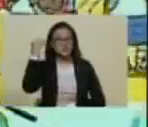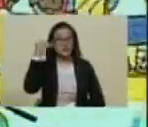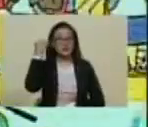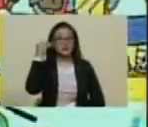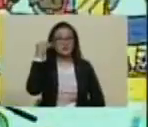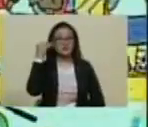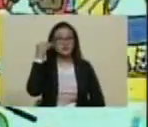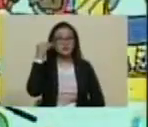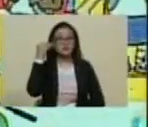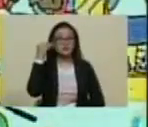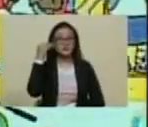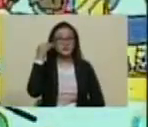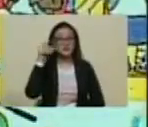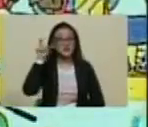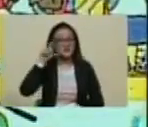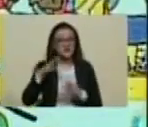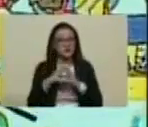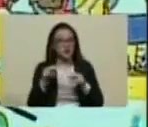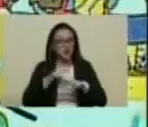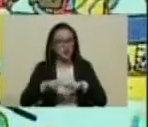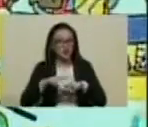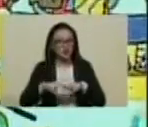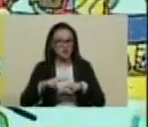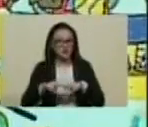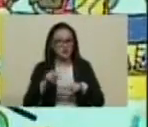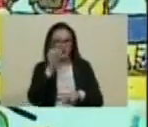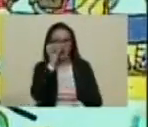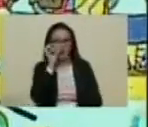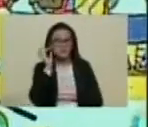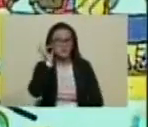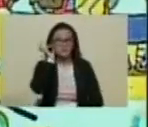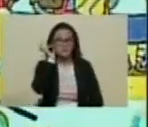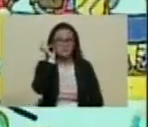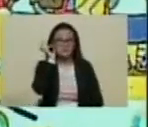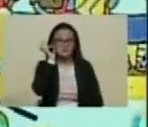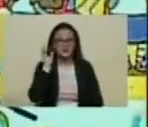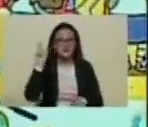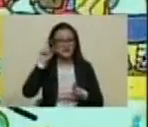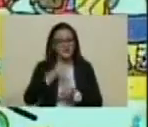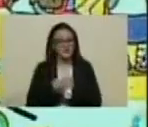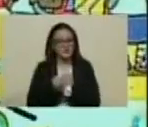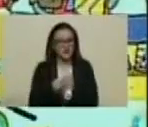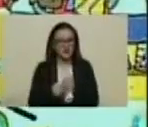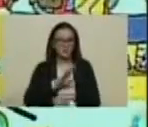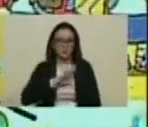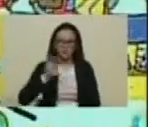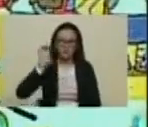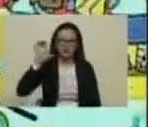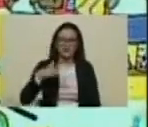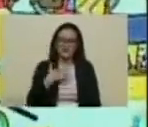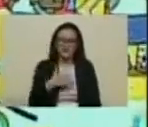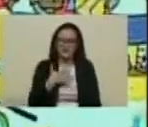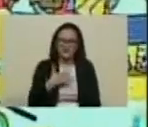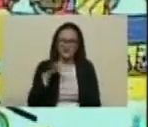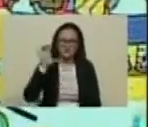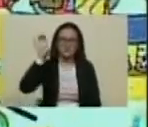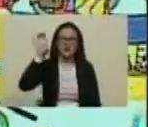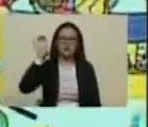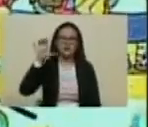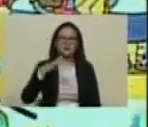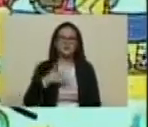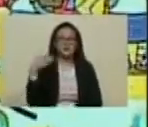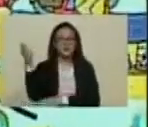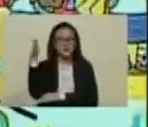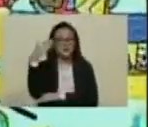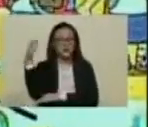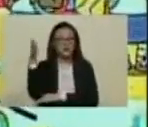Enseñar a pensar a estos niños y a estas niñas, enseñar a amar a la patria, sentir la